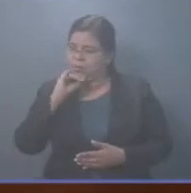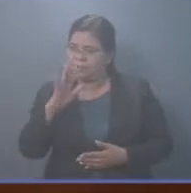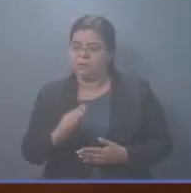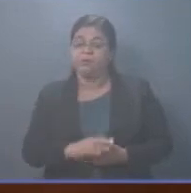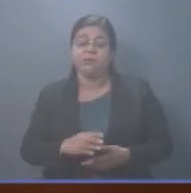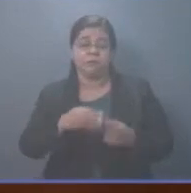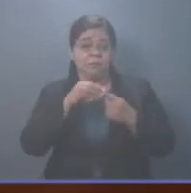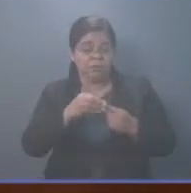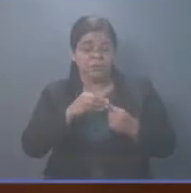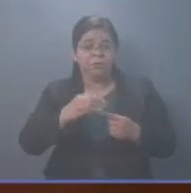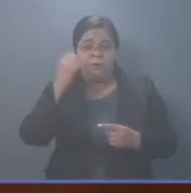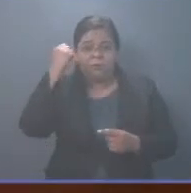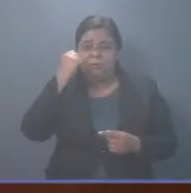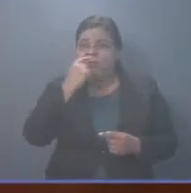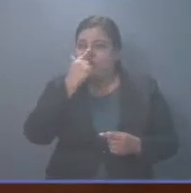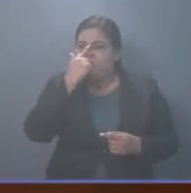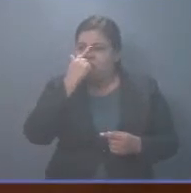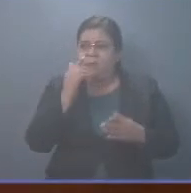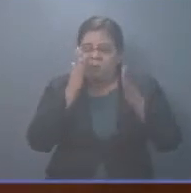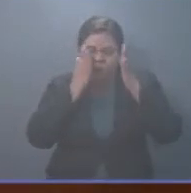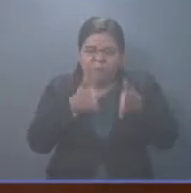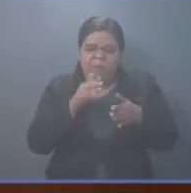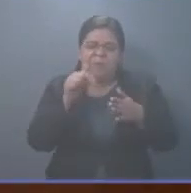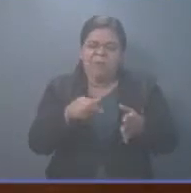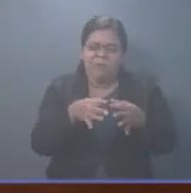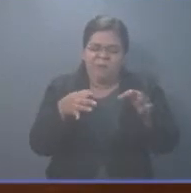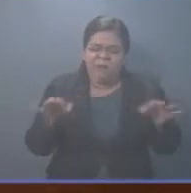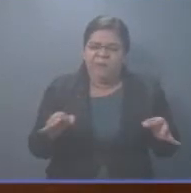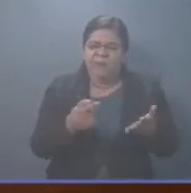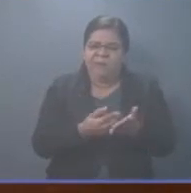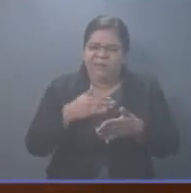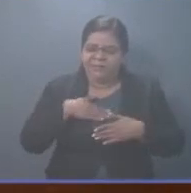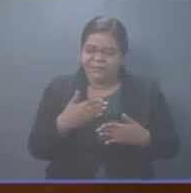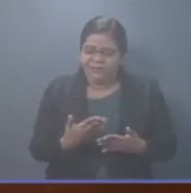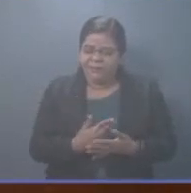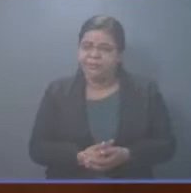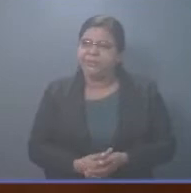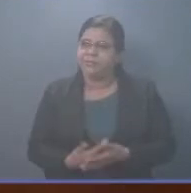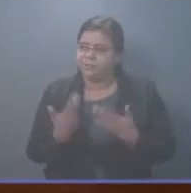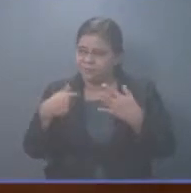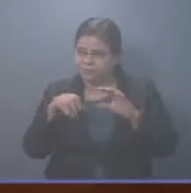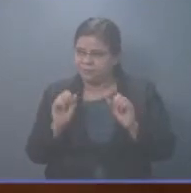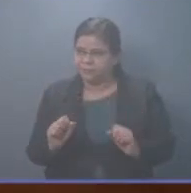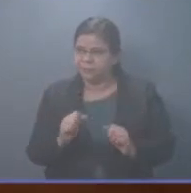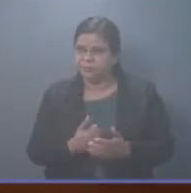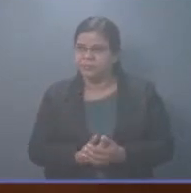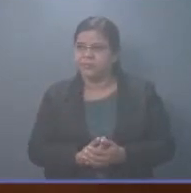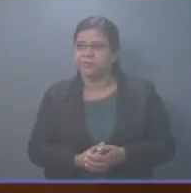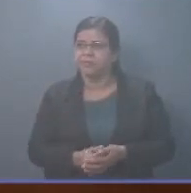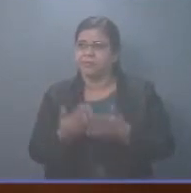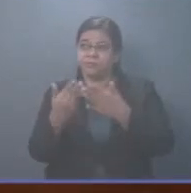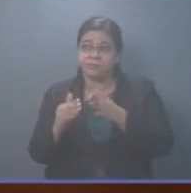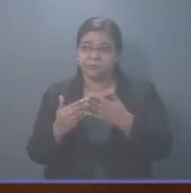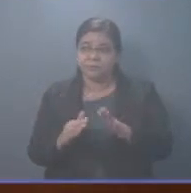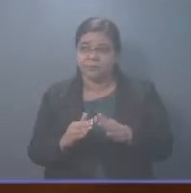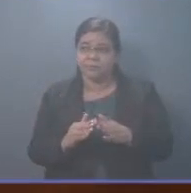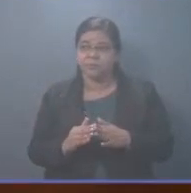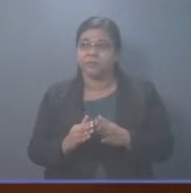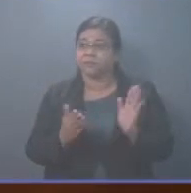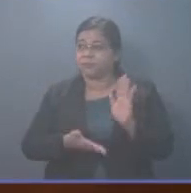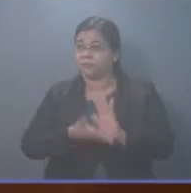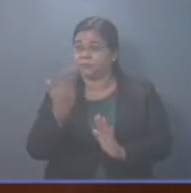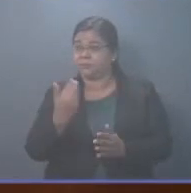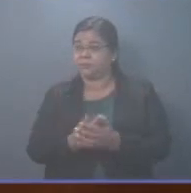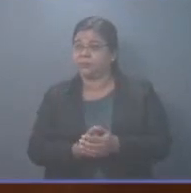es importante mencionar que en los términos en que se encuentra redactada la disposición podría entenderse contrario a lo dispuesto en el inciso tercero